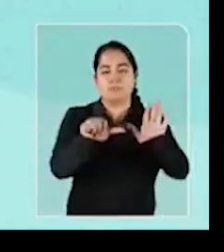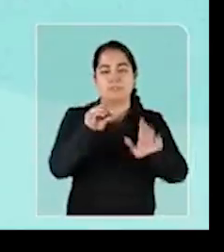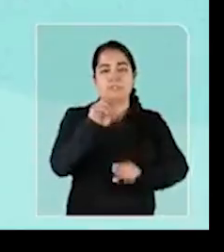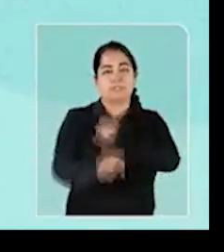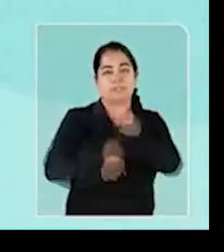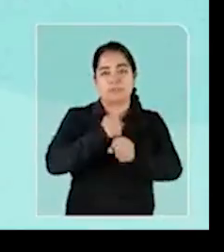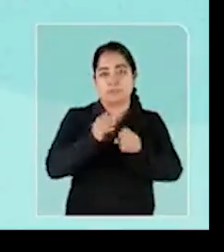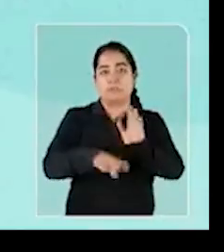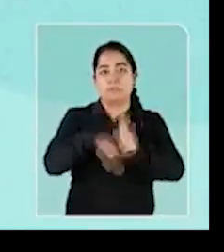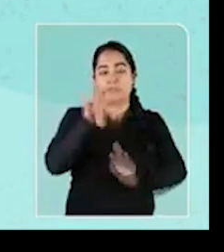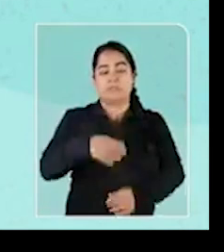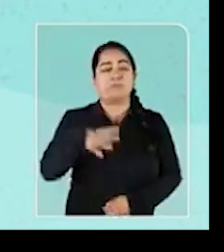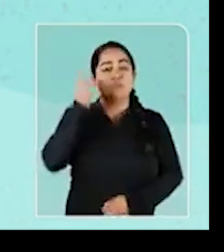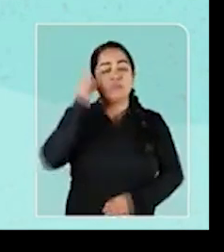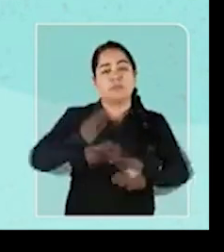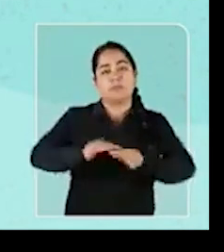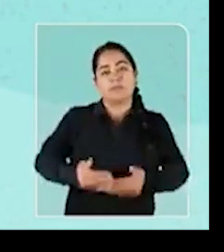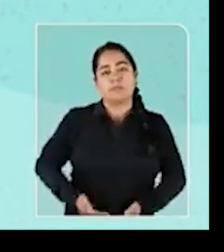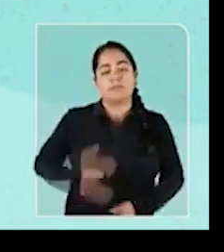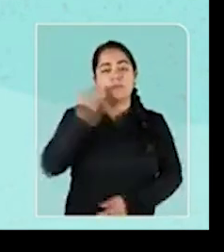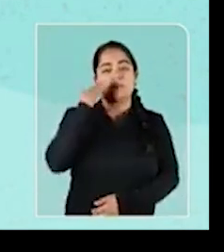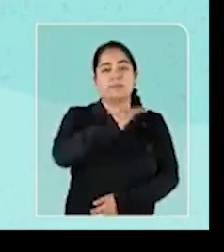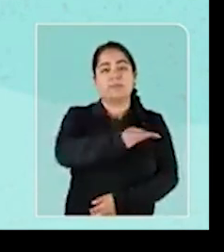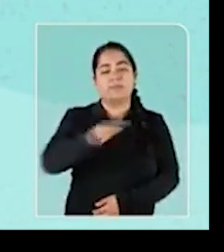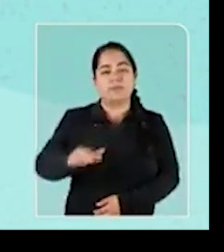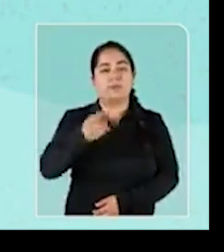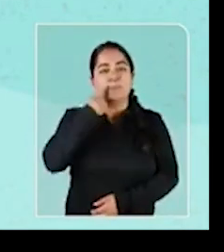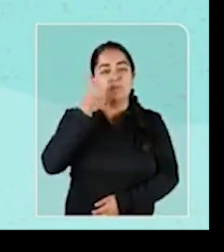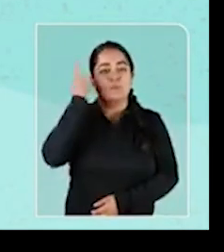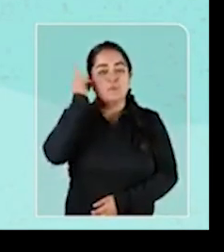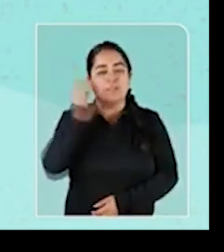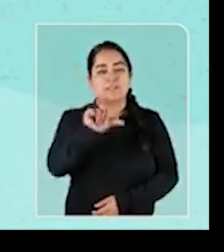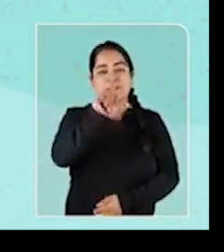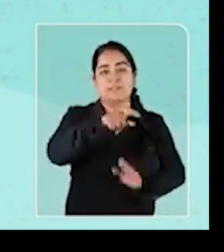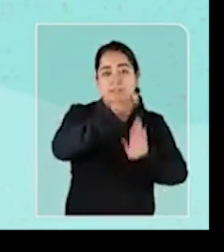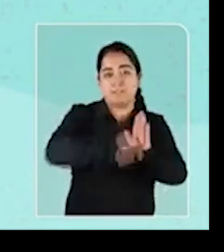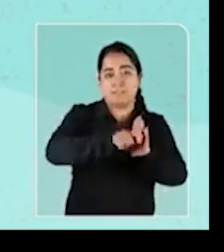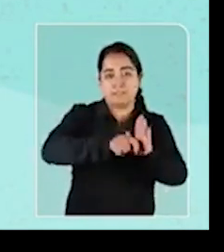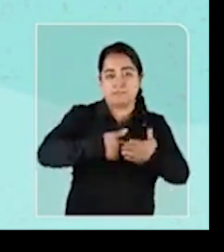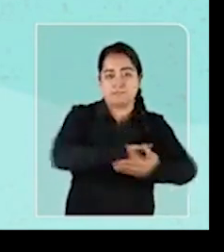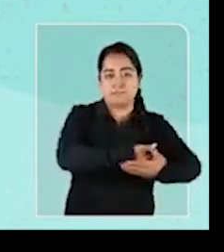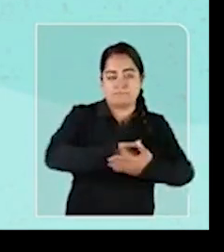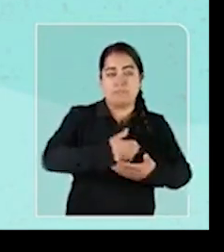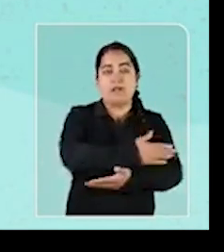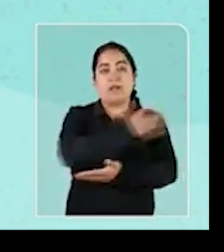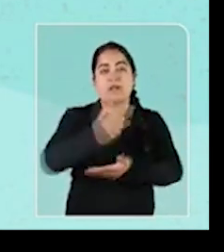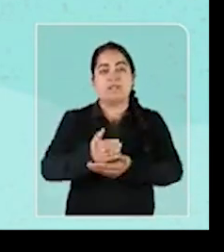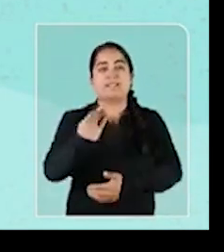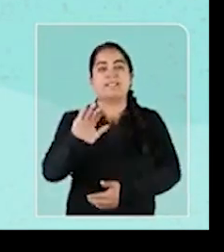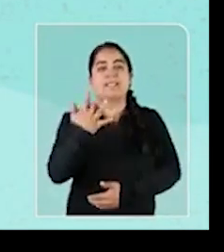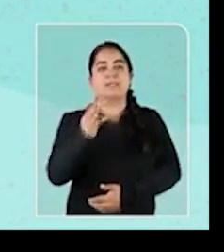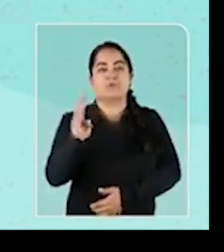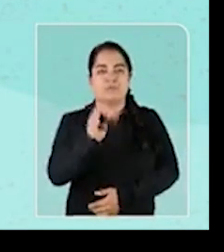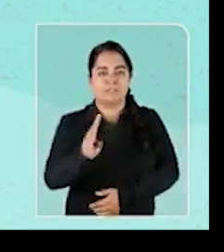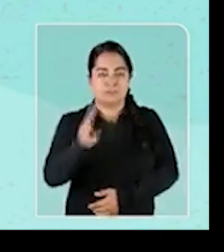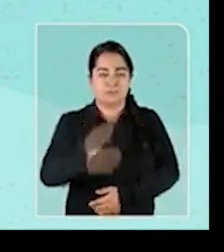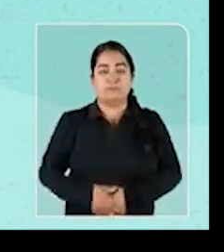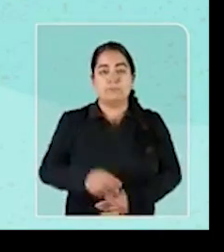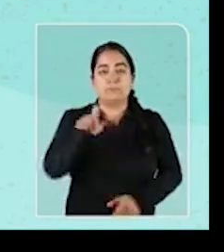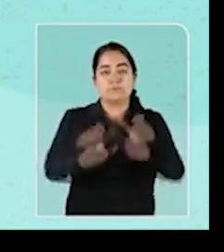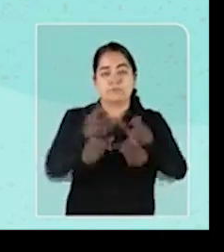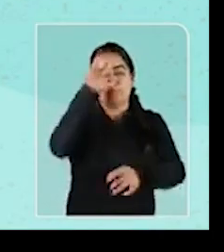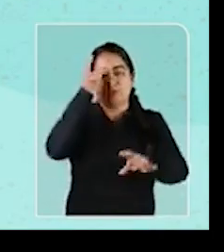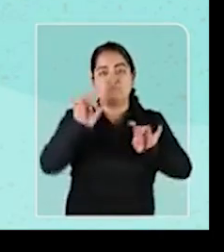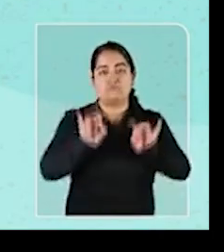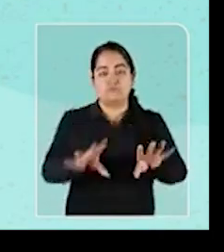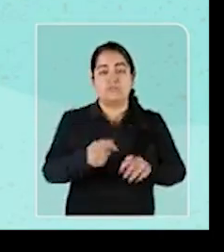tenemos unos grupos etarios, la edad es el factor de riesgo, ¿verdad? Fundamental para tener una enfermedad grave por un virus